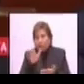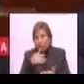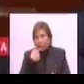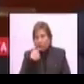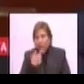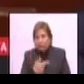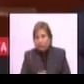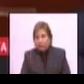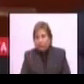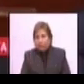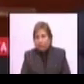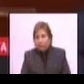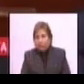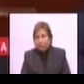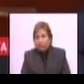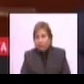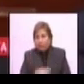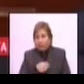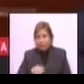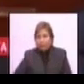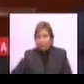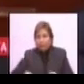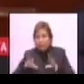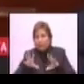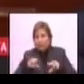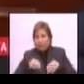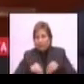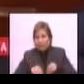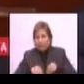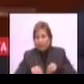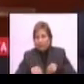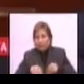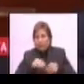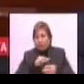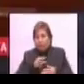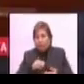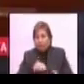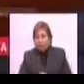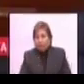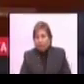lo dijo. El ministro se lo aceptó. Minuto. Este es todo.